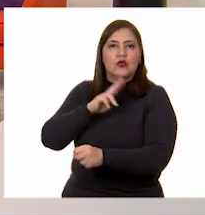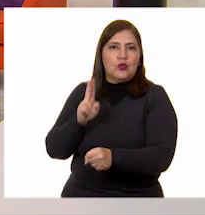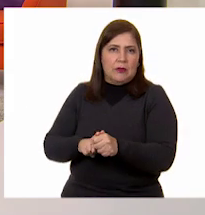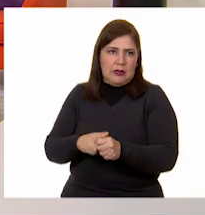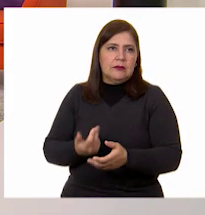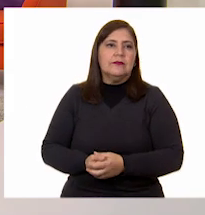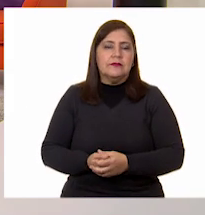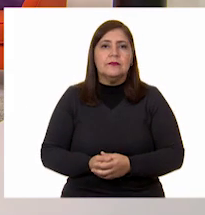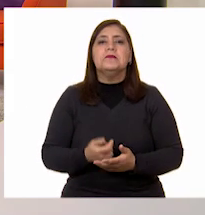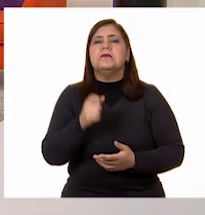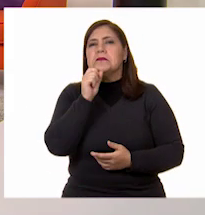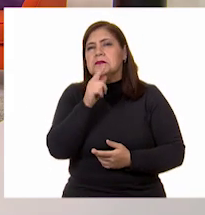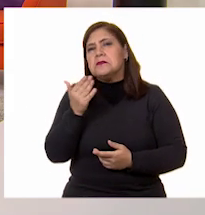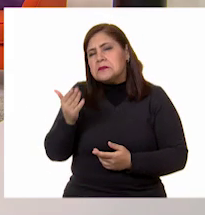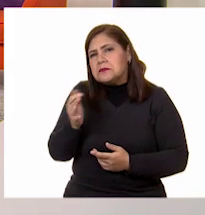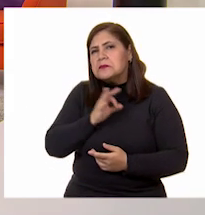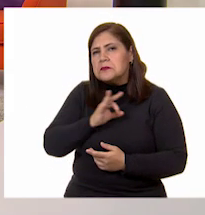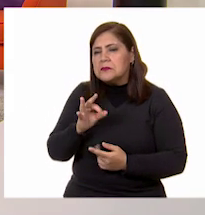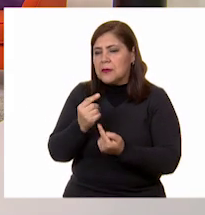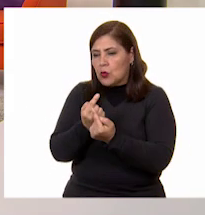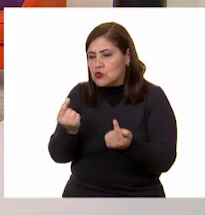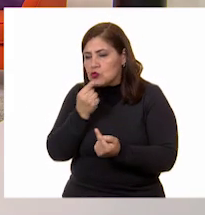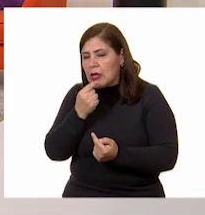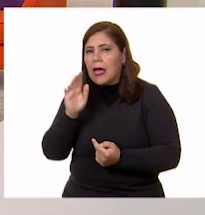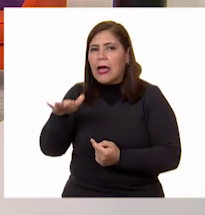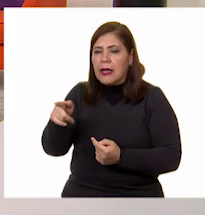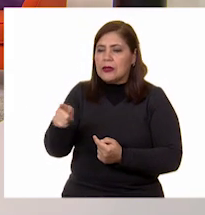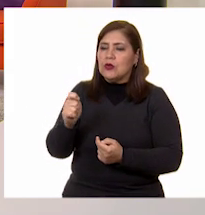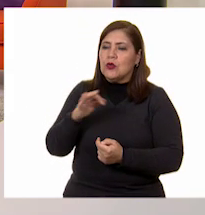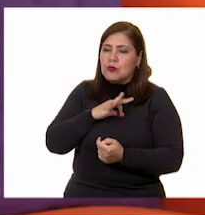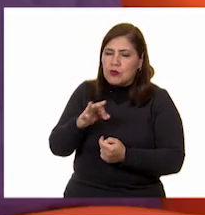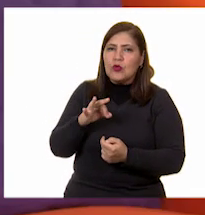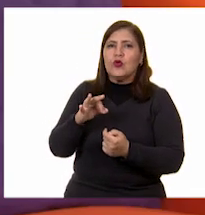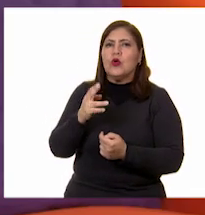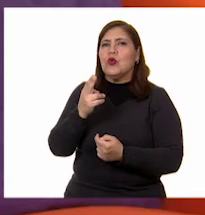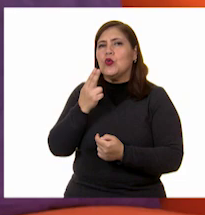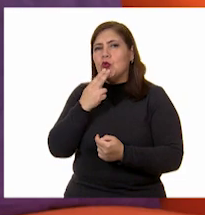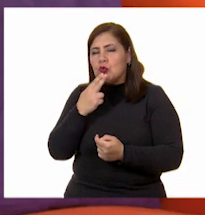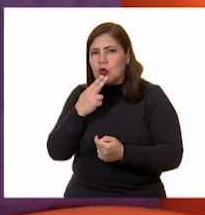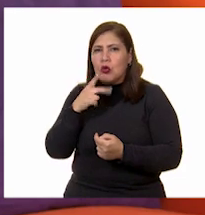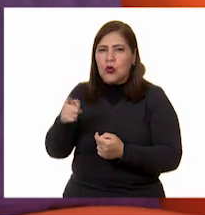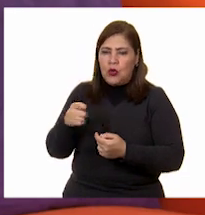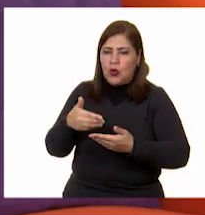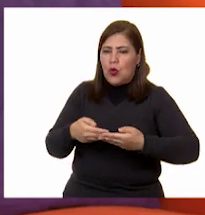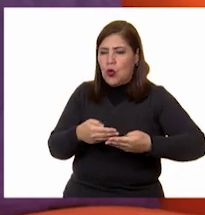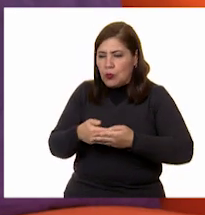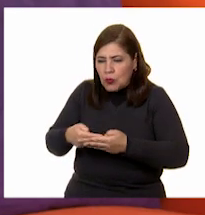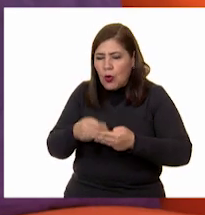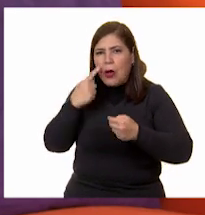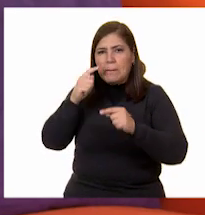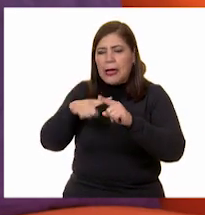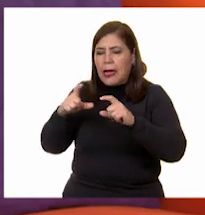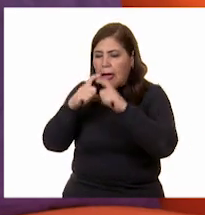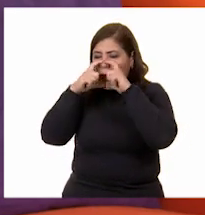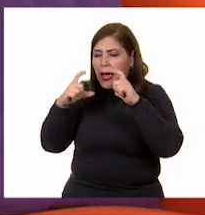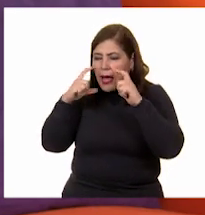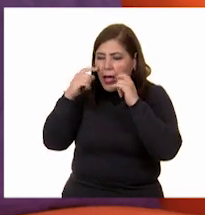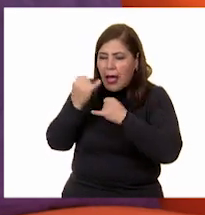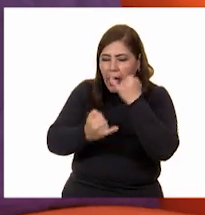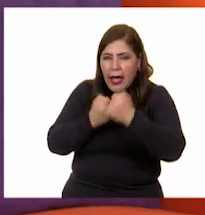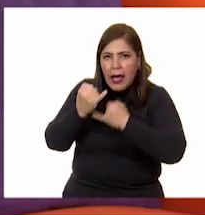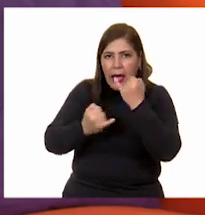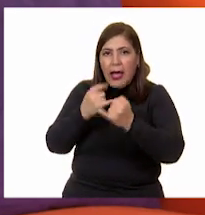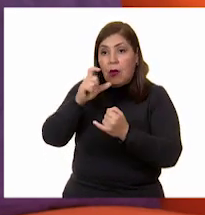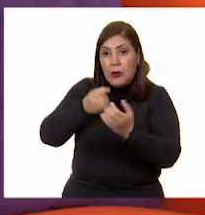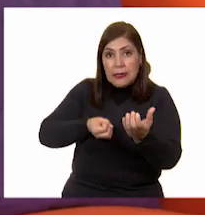también puedan pedirles en casa que sus muñecos los usen y luego platicarles por qué sus juguetes deben de llevar las mascarillas cuando